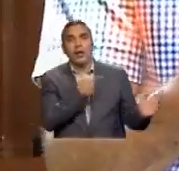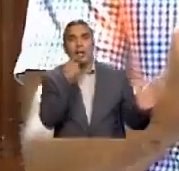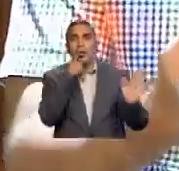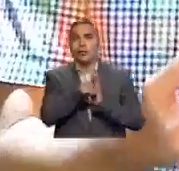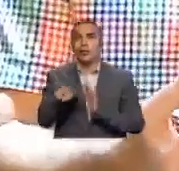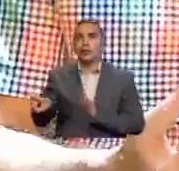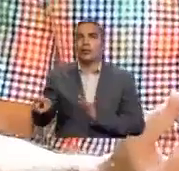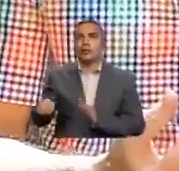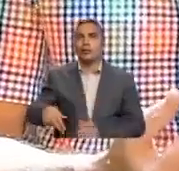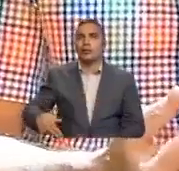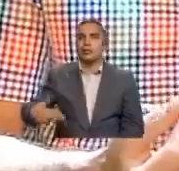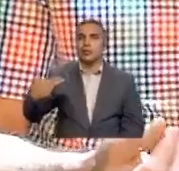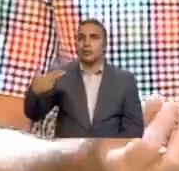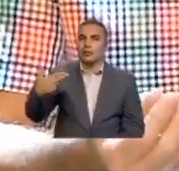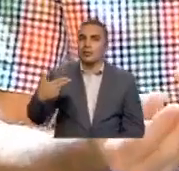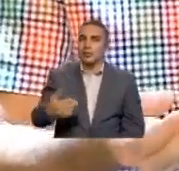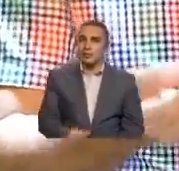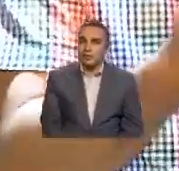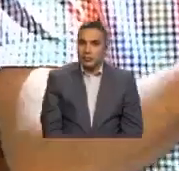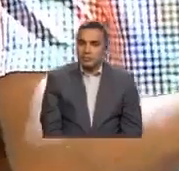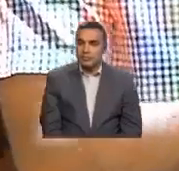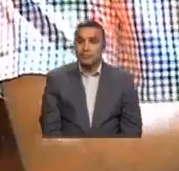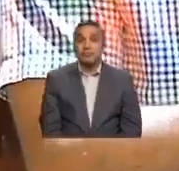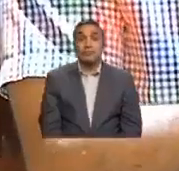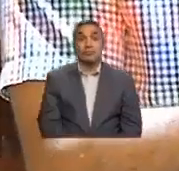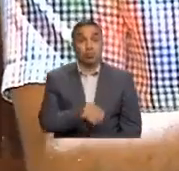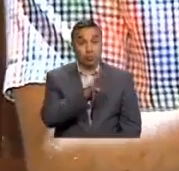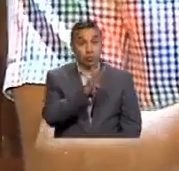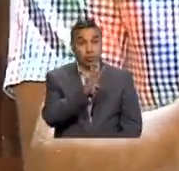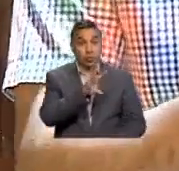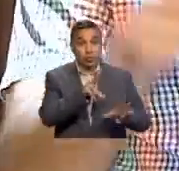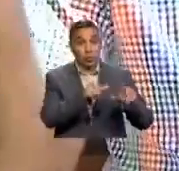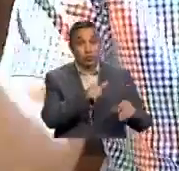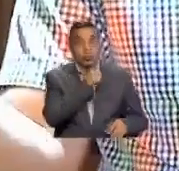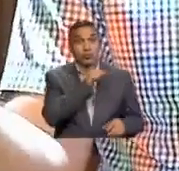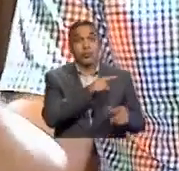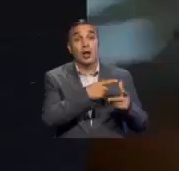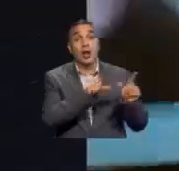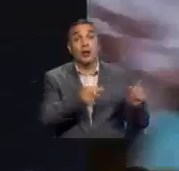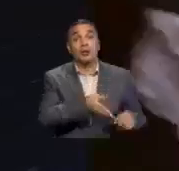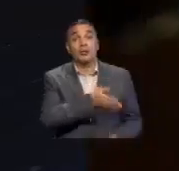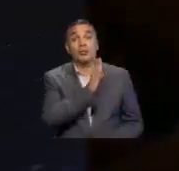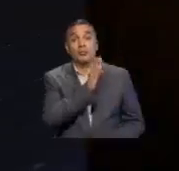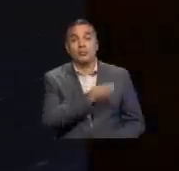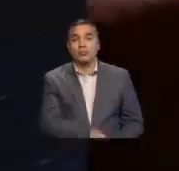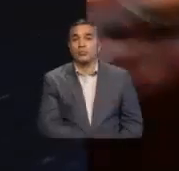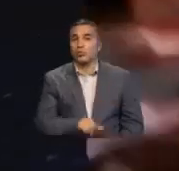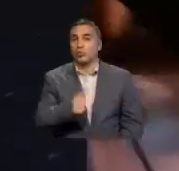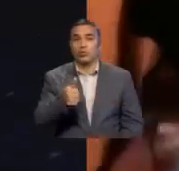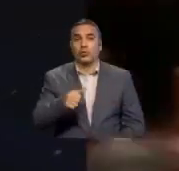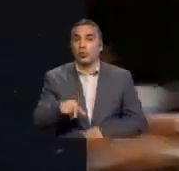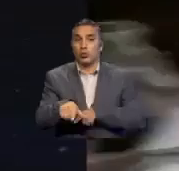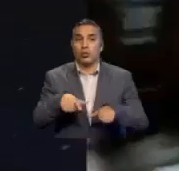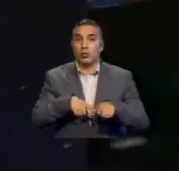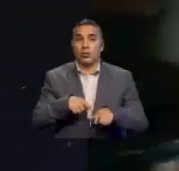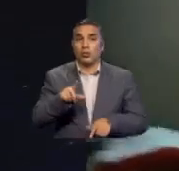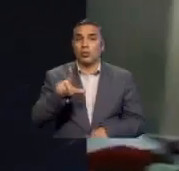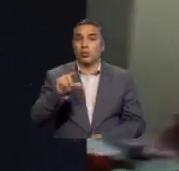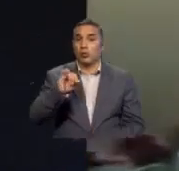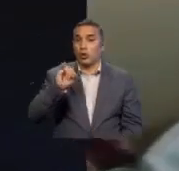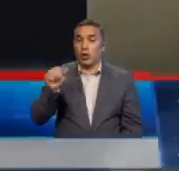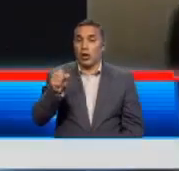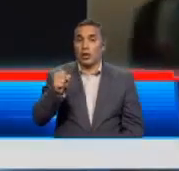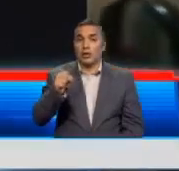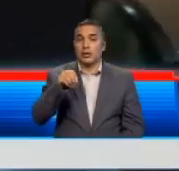posesión indebida de armas, mientras que los 4 delincuentes están libres. En otra hacienda de la parroquia Los Lojas,